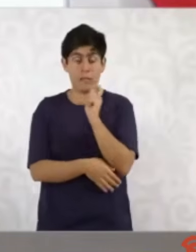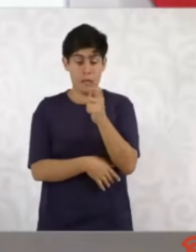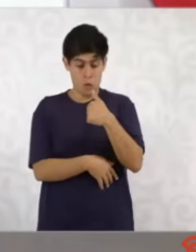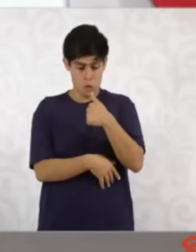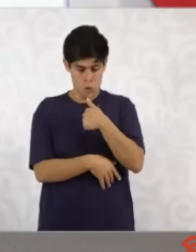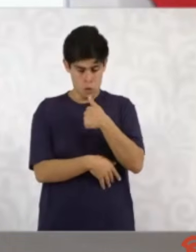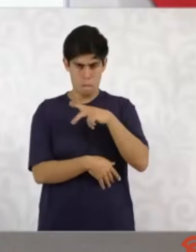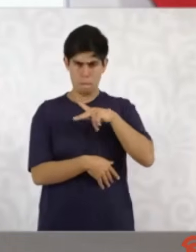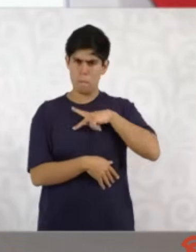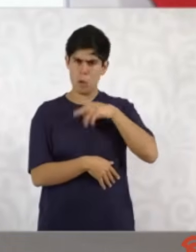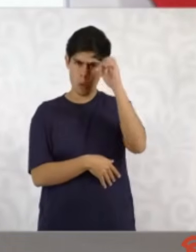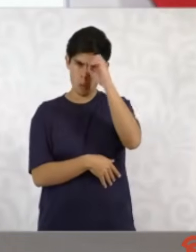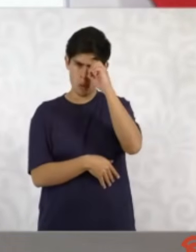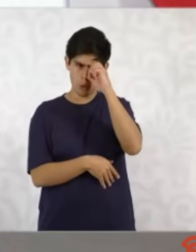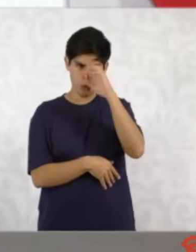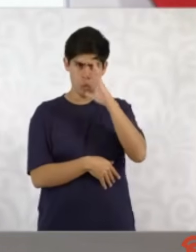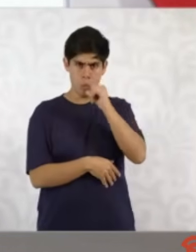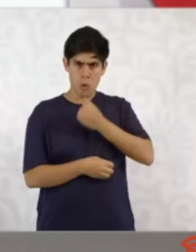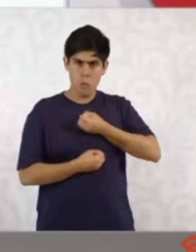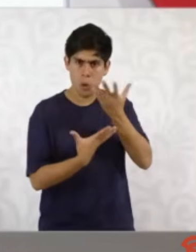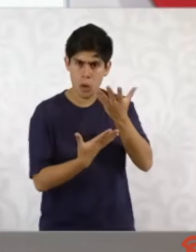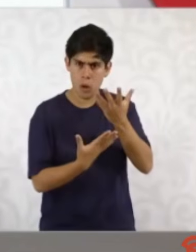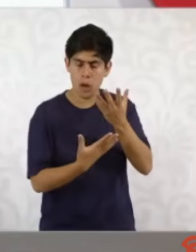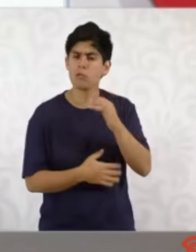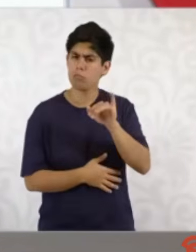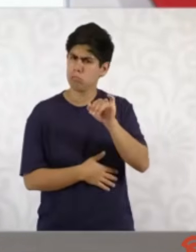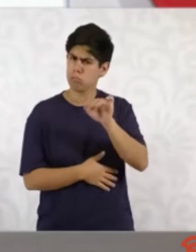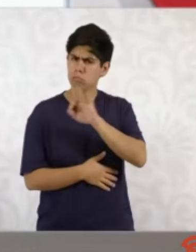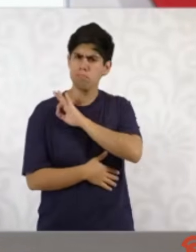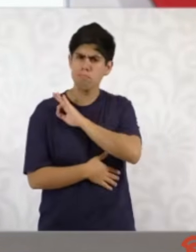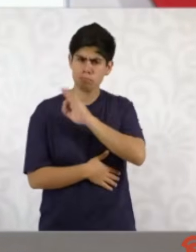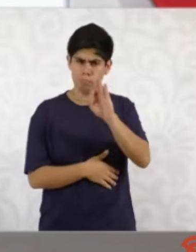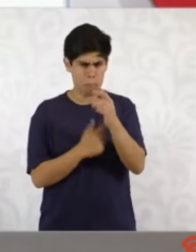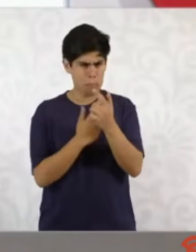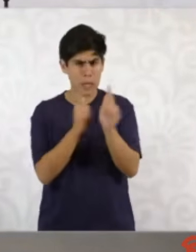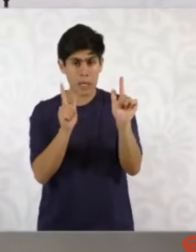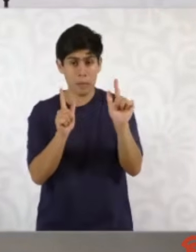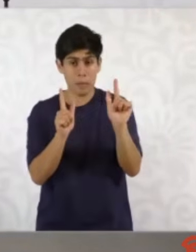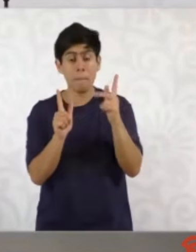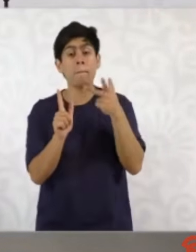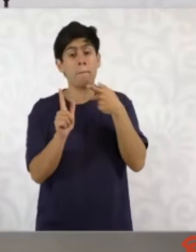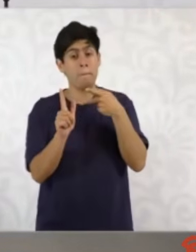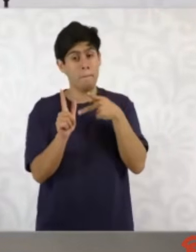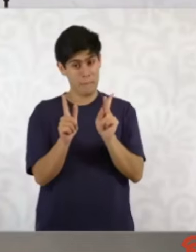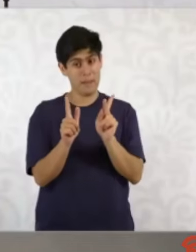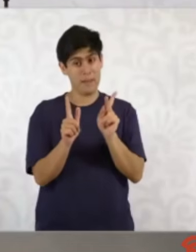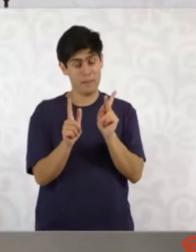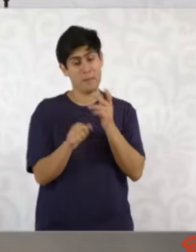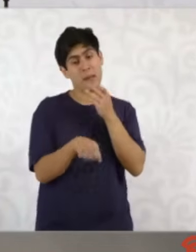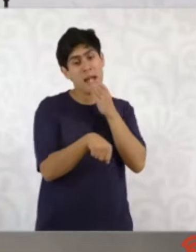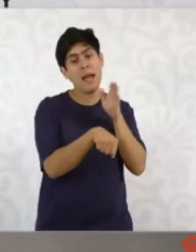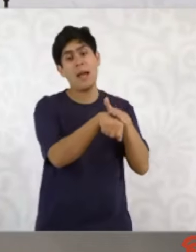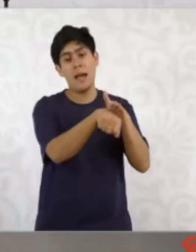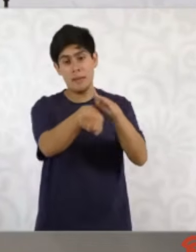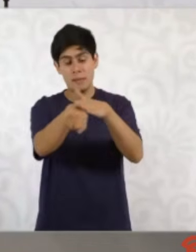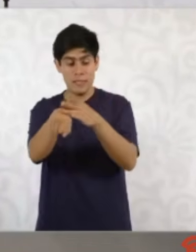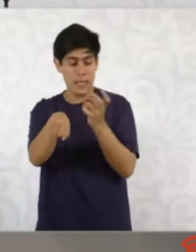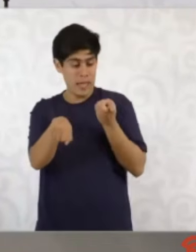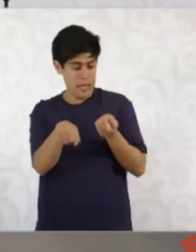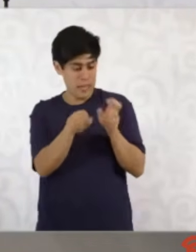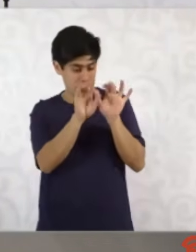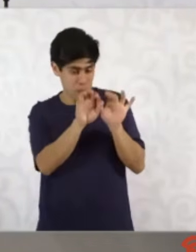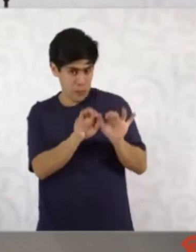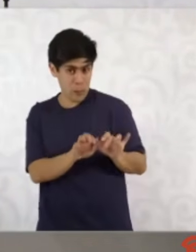opinión? No, puedo opinar lo que yo quiera, pero no debo engañar esa opinión como si